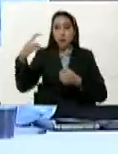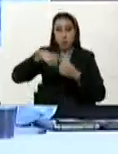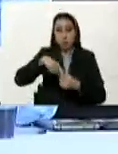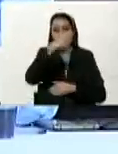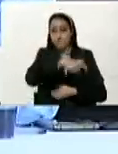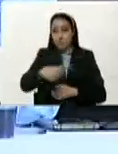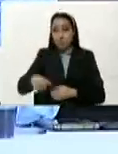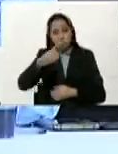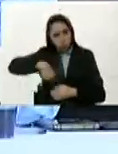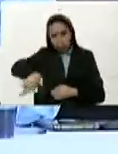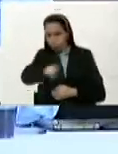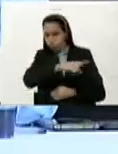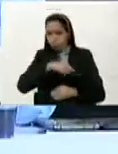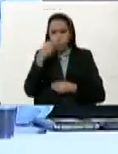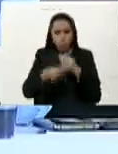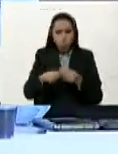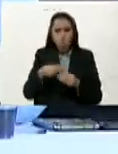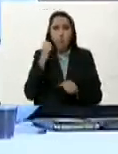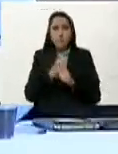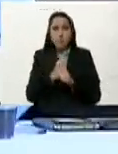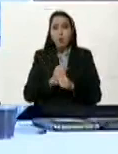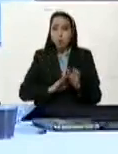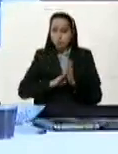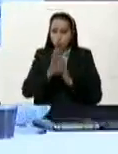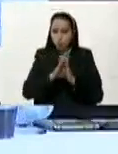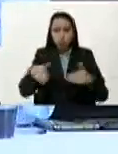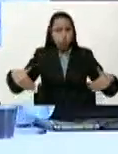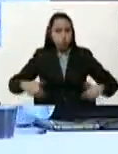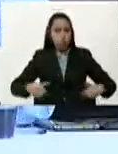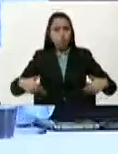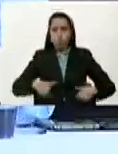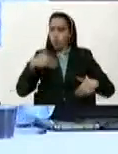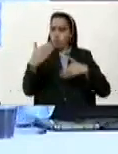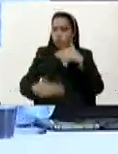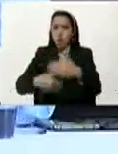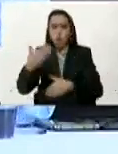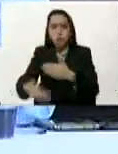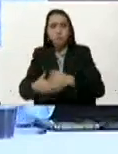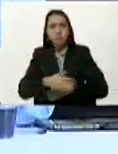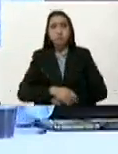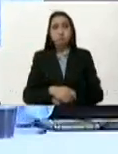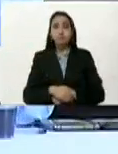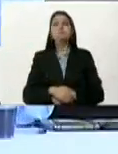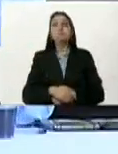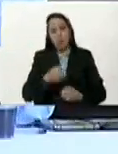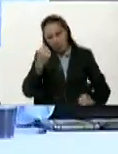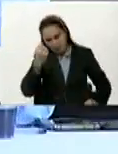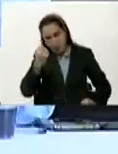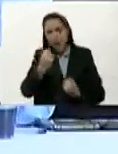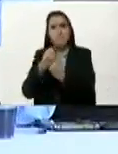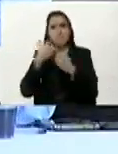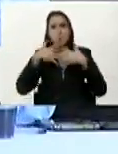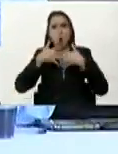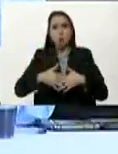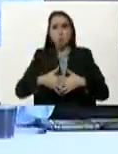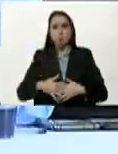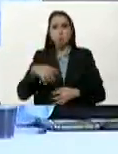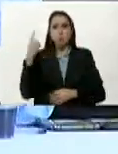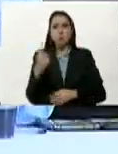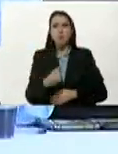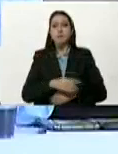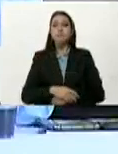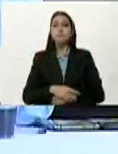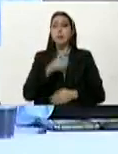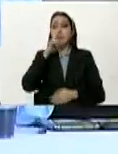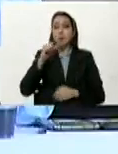de la recuperación económica que ahora estamos viendo el esfuerzo cotidiano que hace presidente cuente con este sector productivo hemos iniciado presidente